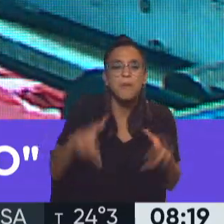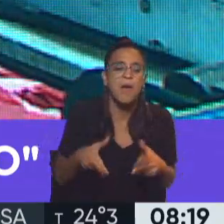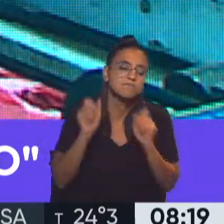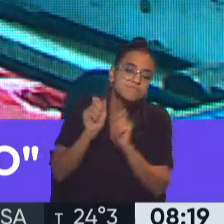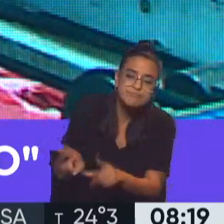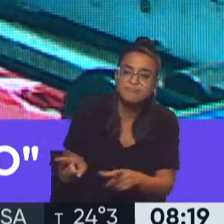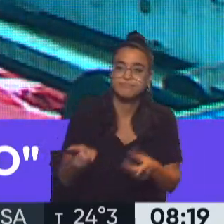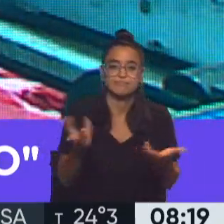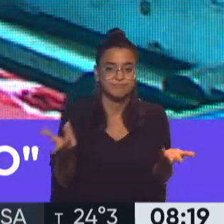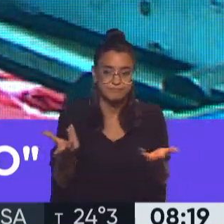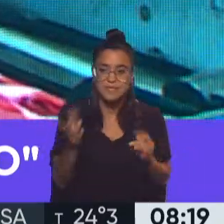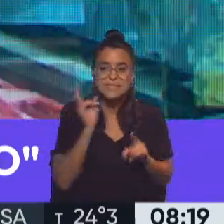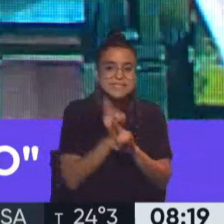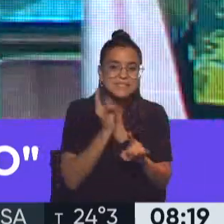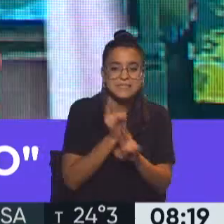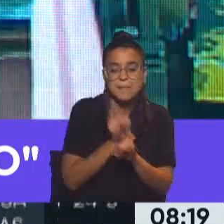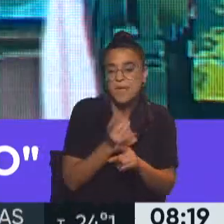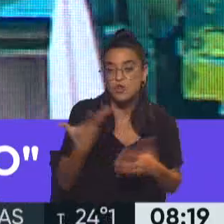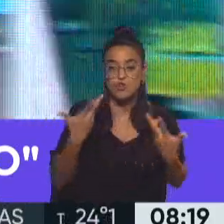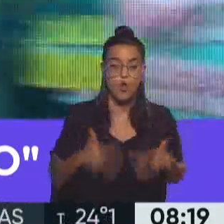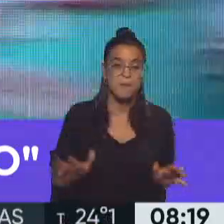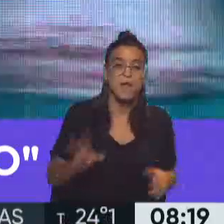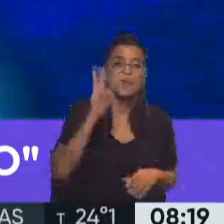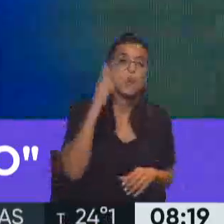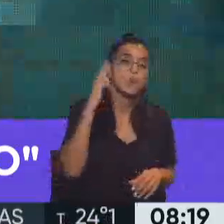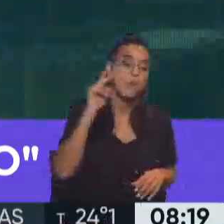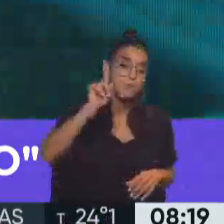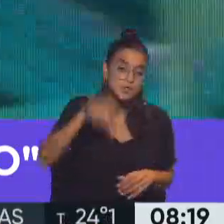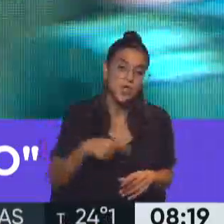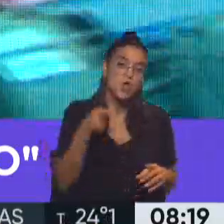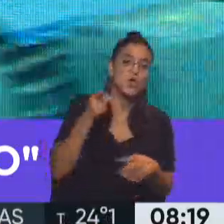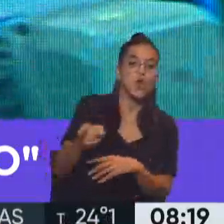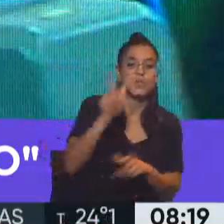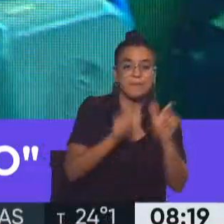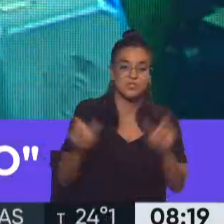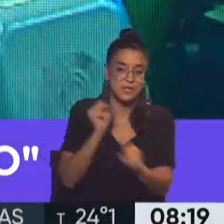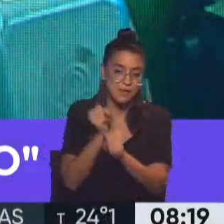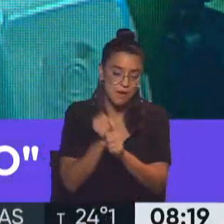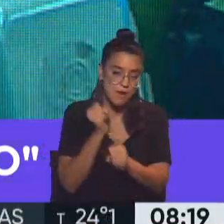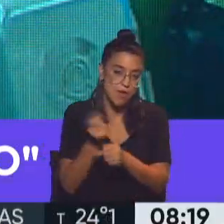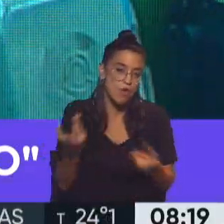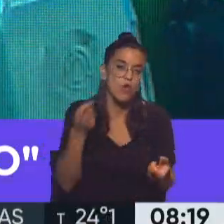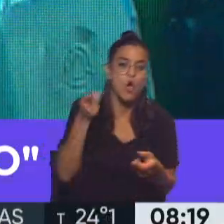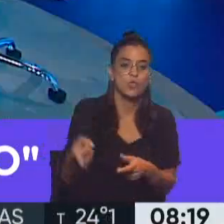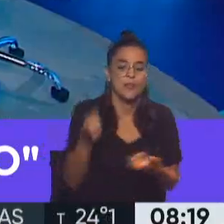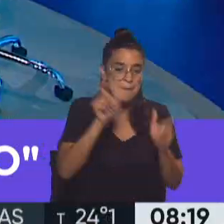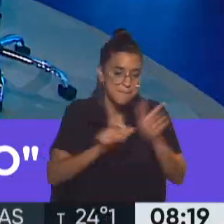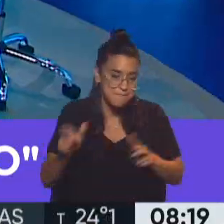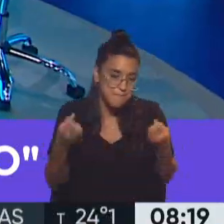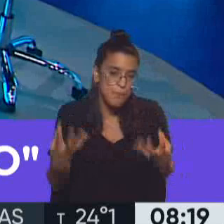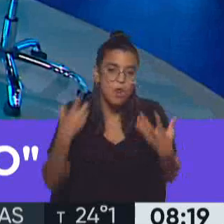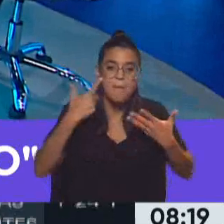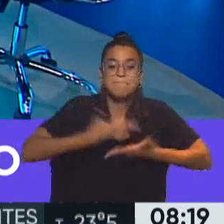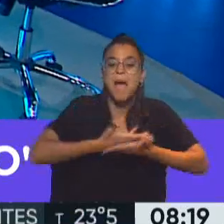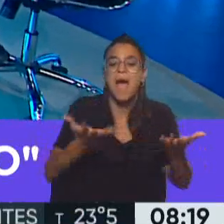miradas, claro, que siempre, normalmente, o en el 99% de los casos, en contra de los laburantes y en contra de la gente porque tienen una mirada